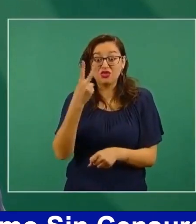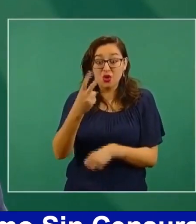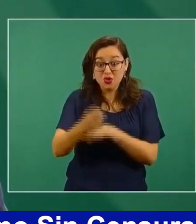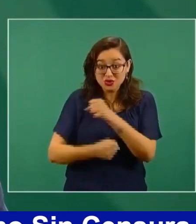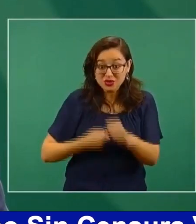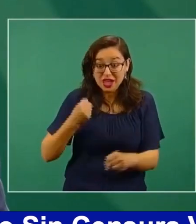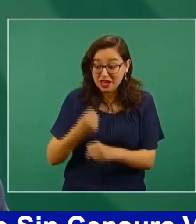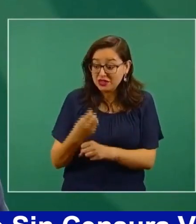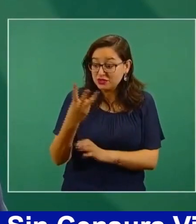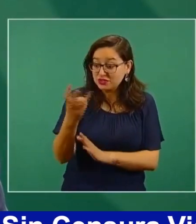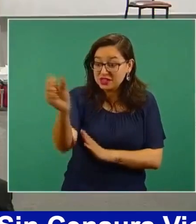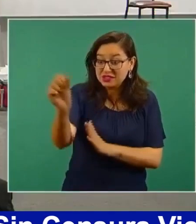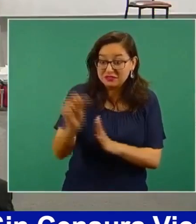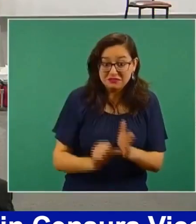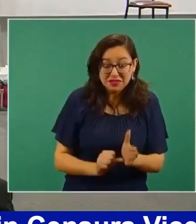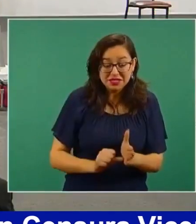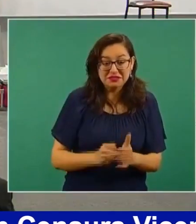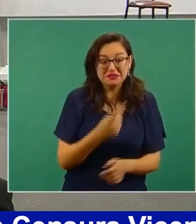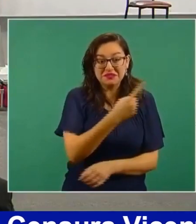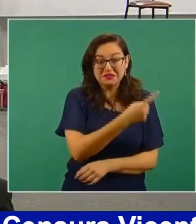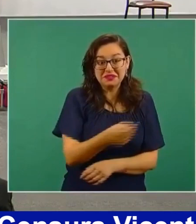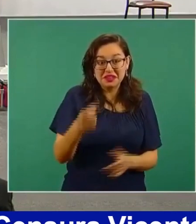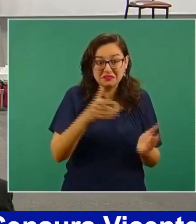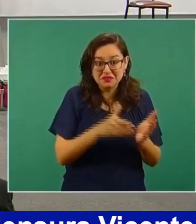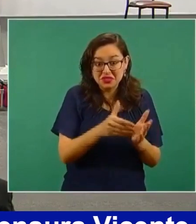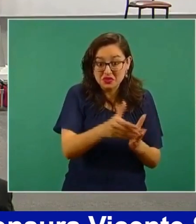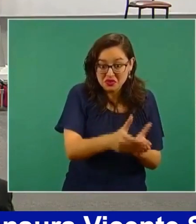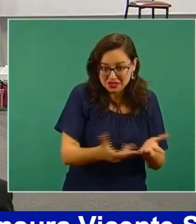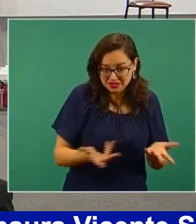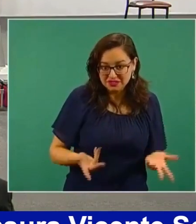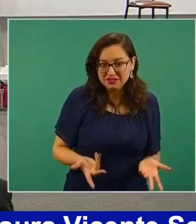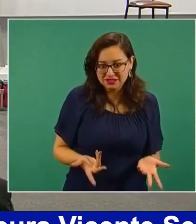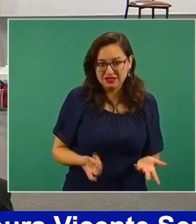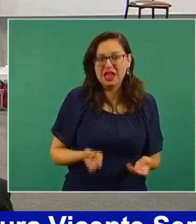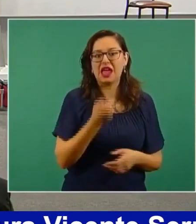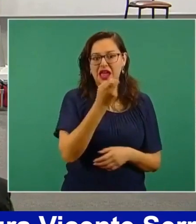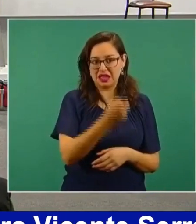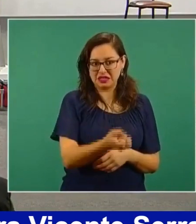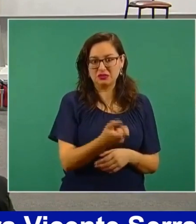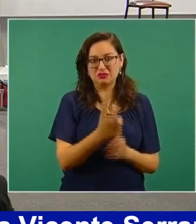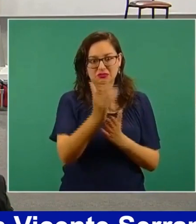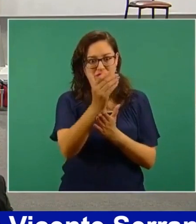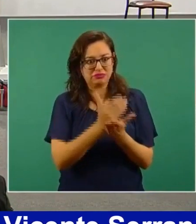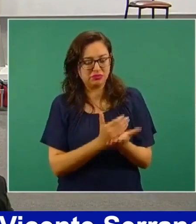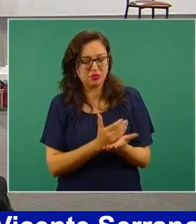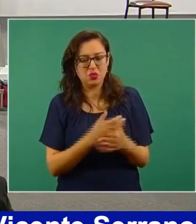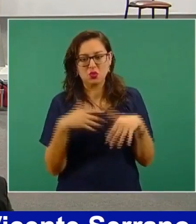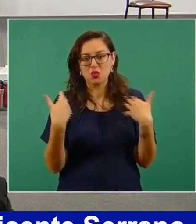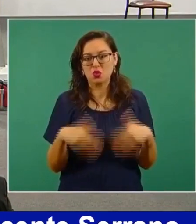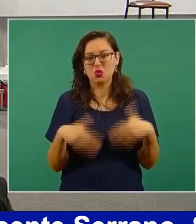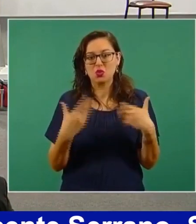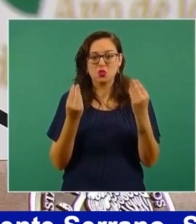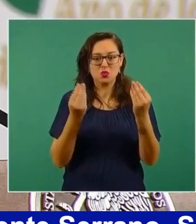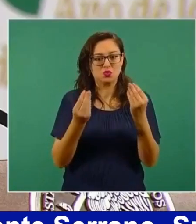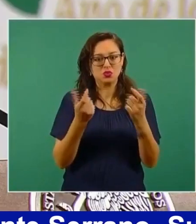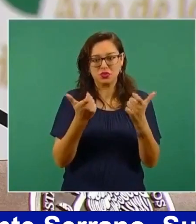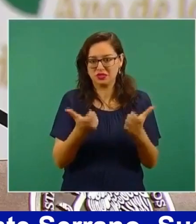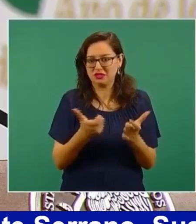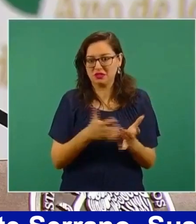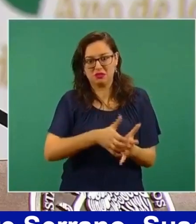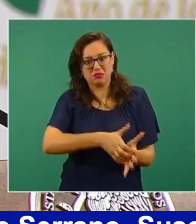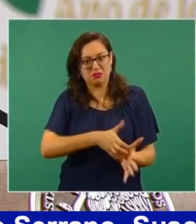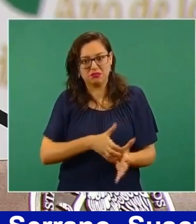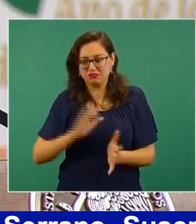aeronave para el uso ejecutivo. Entonces, estos recursos, como saben, son muy valiosos en este momento, y se estarán